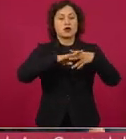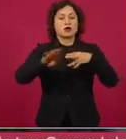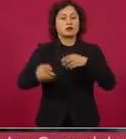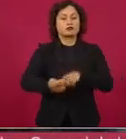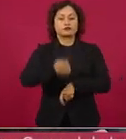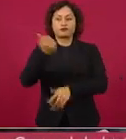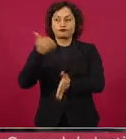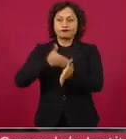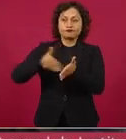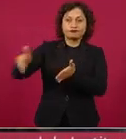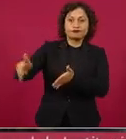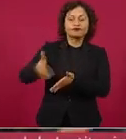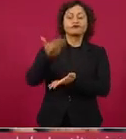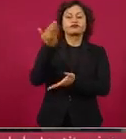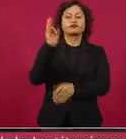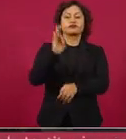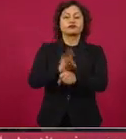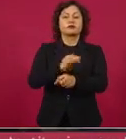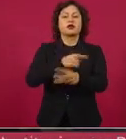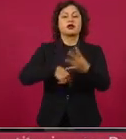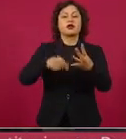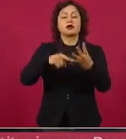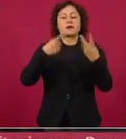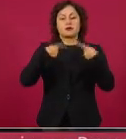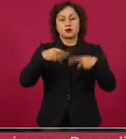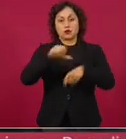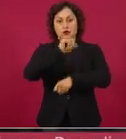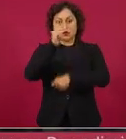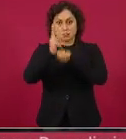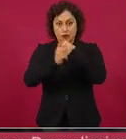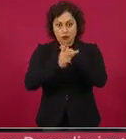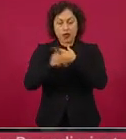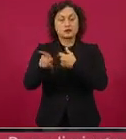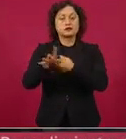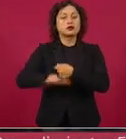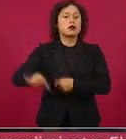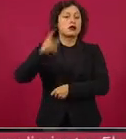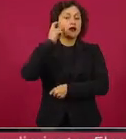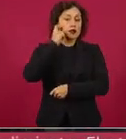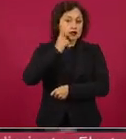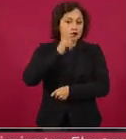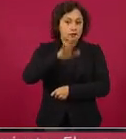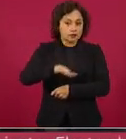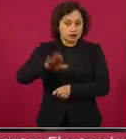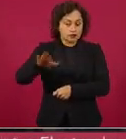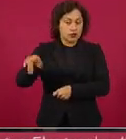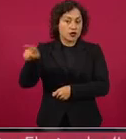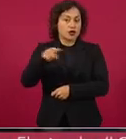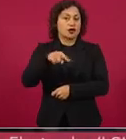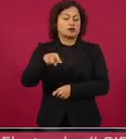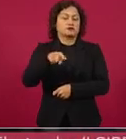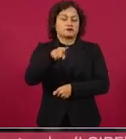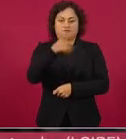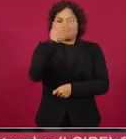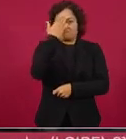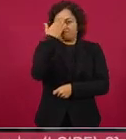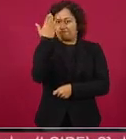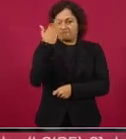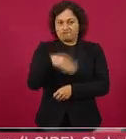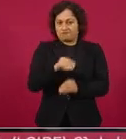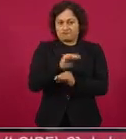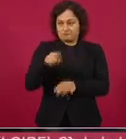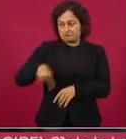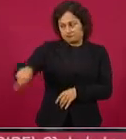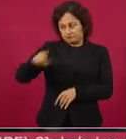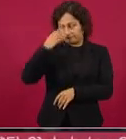a extranjeros, a desplazados, sobre todo de Guerrero, Michoacán, y usted sabe también, lo saben también los